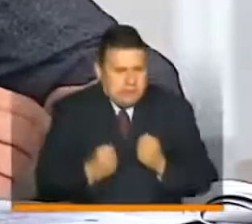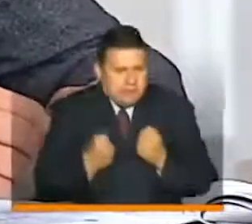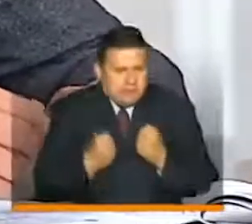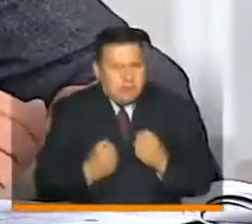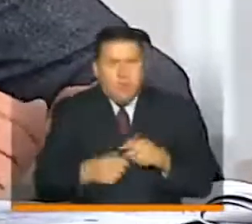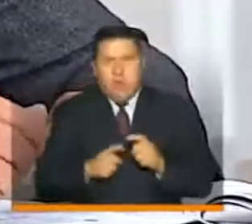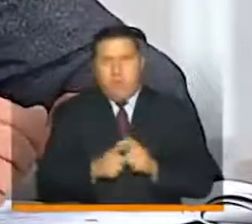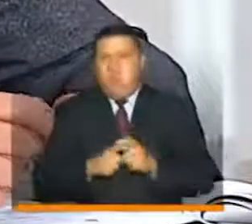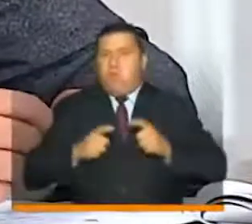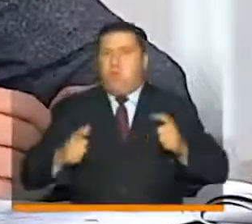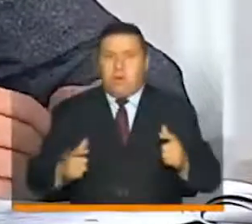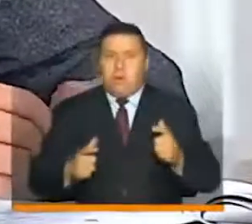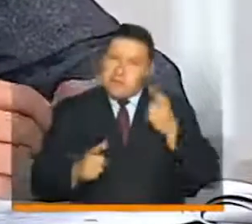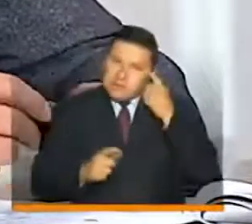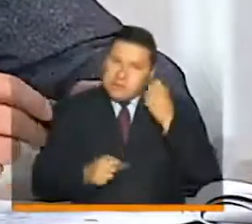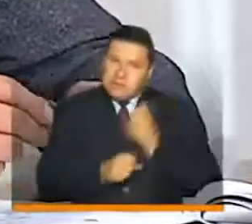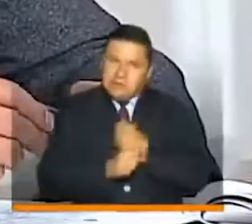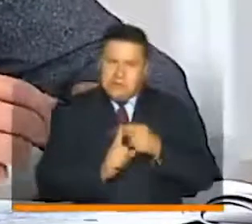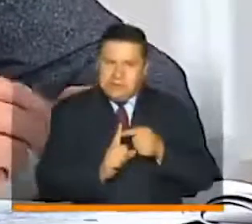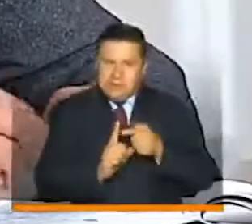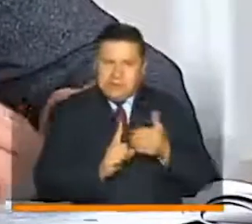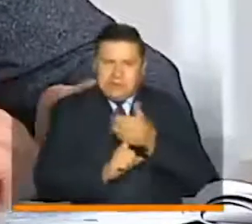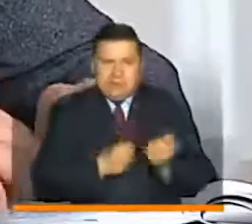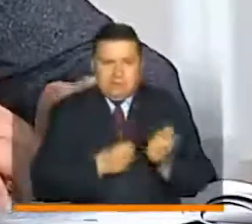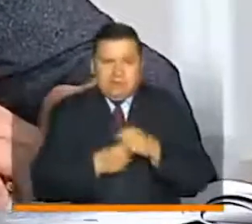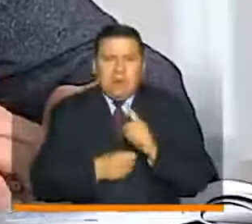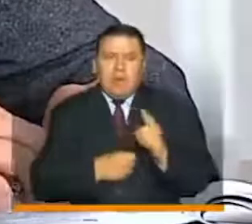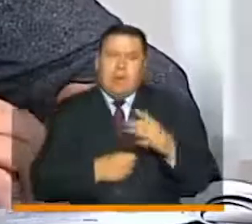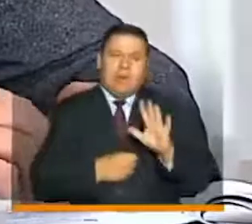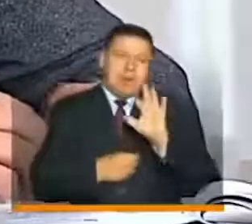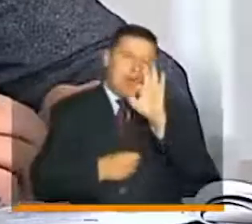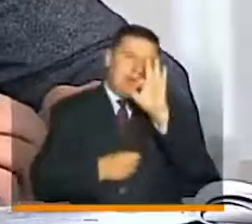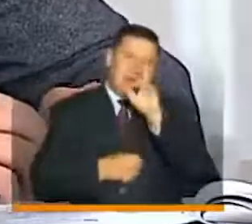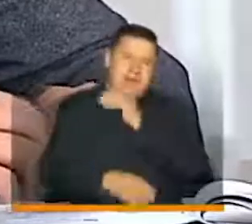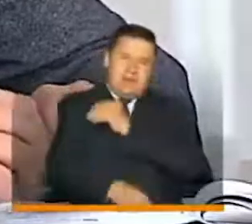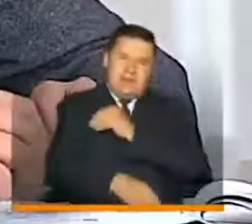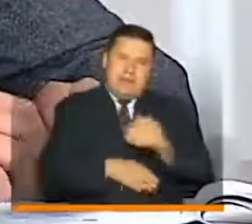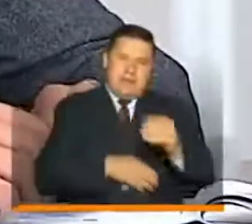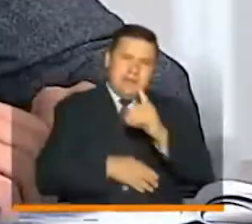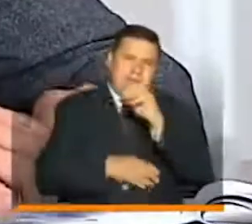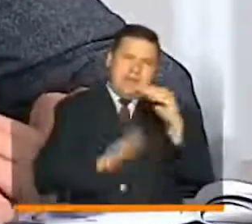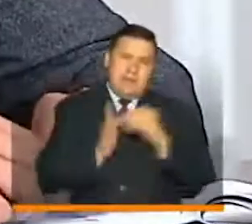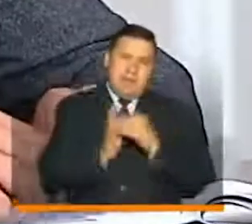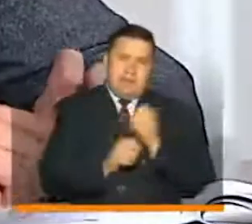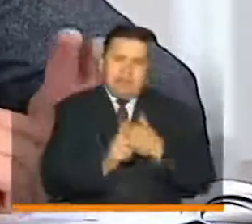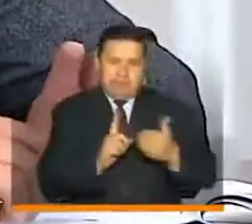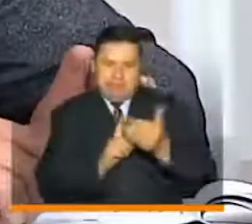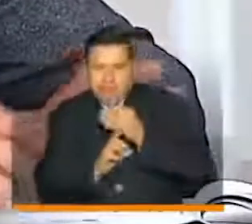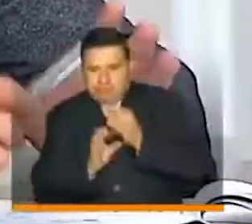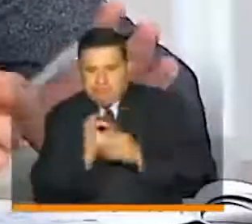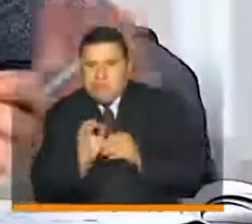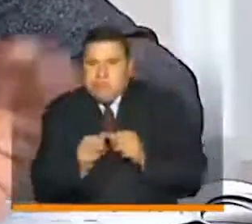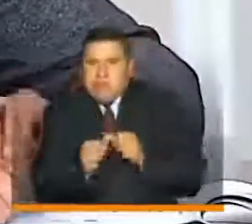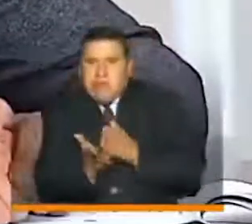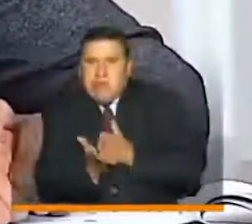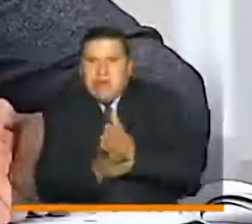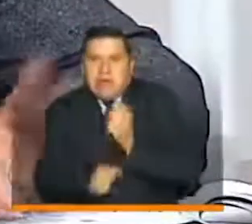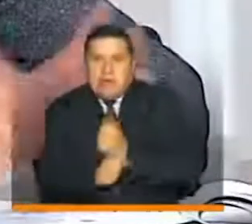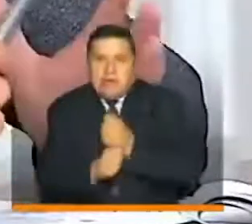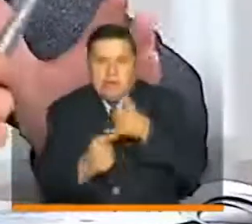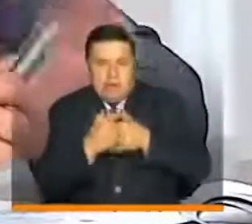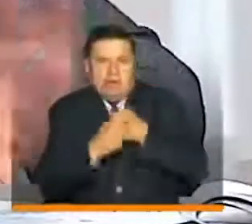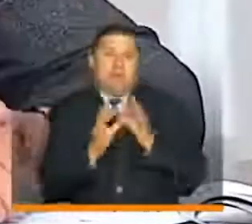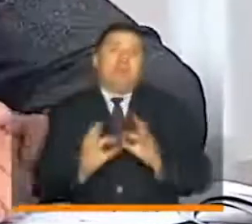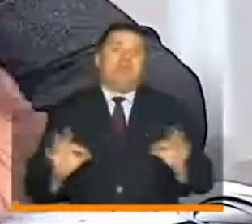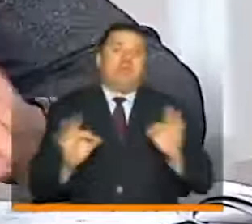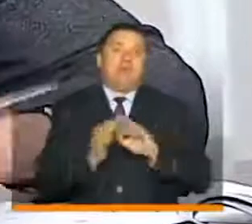es muy grande para proteger el empleo. Se han protegido más de 3.100.000 empleos. Y eso es un dato que es muy importante. Se